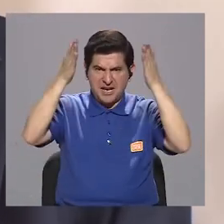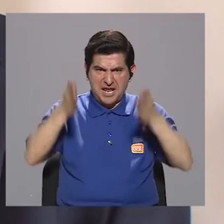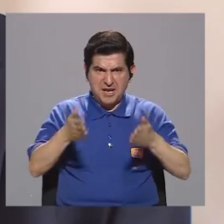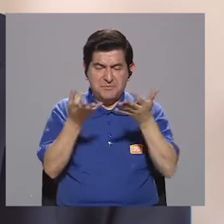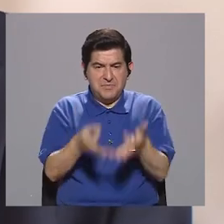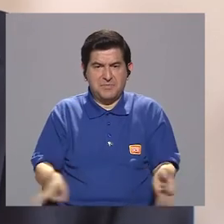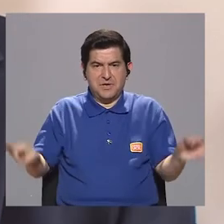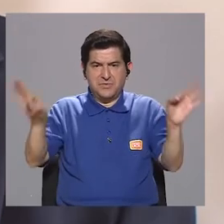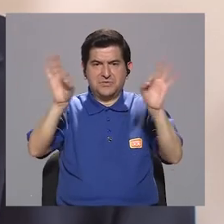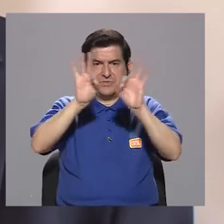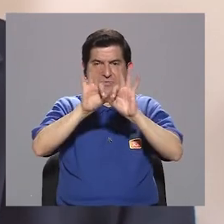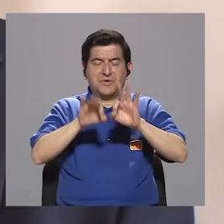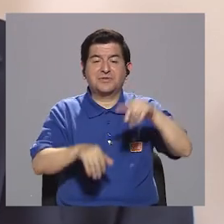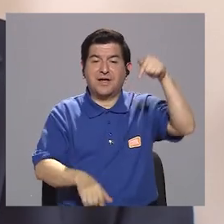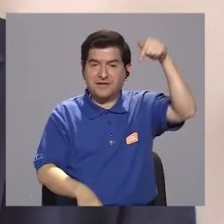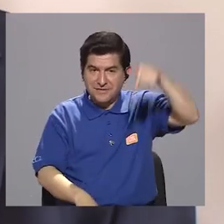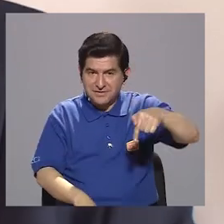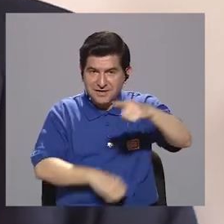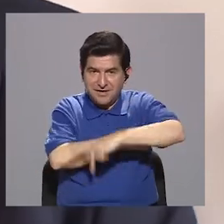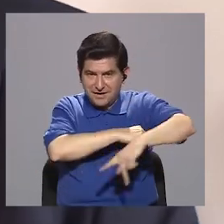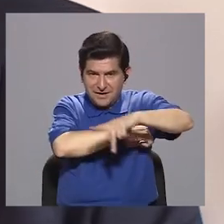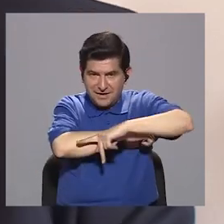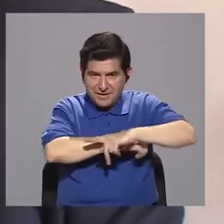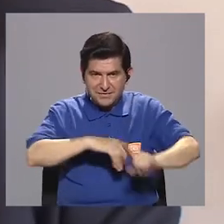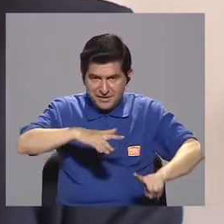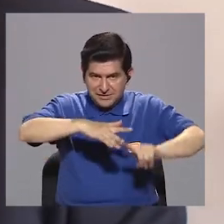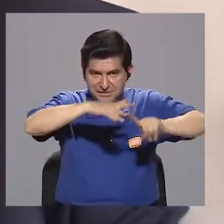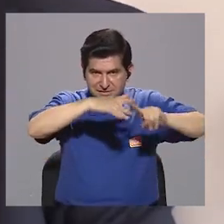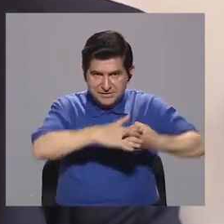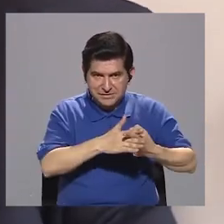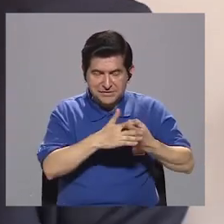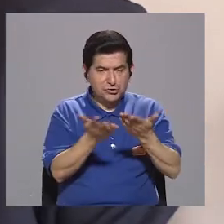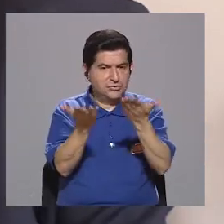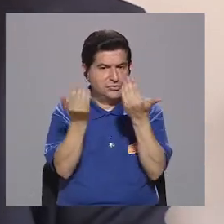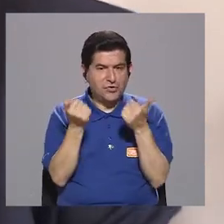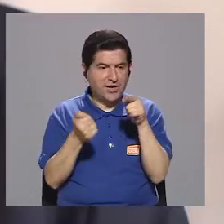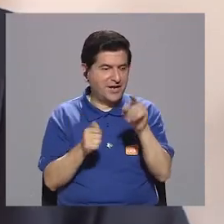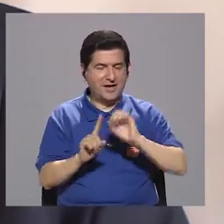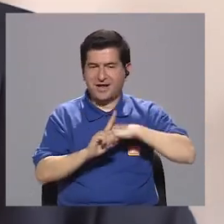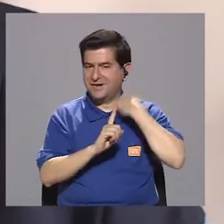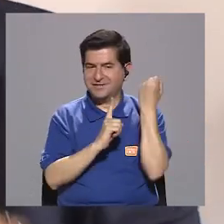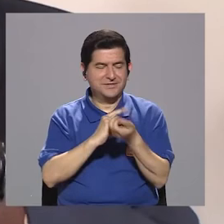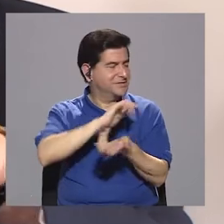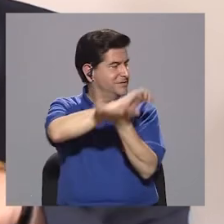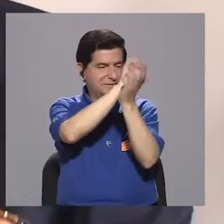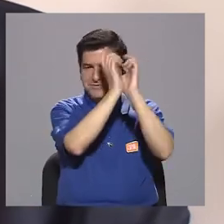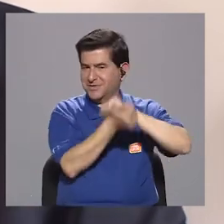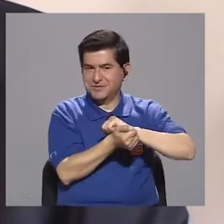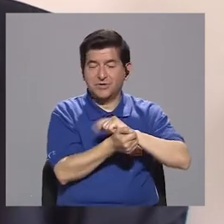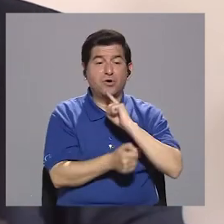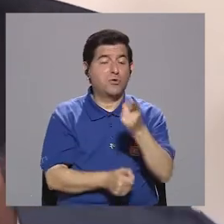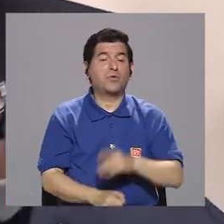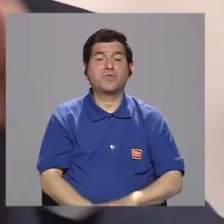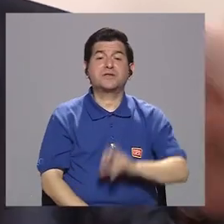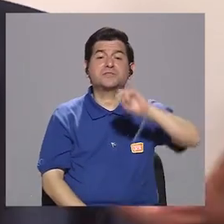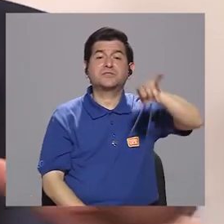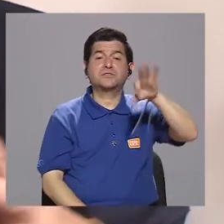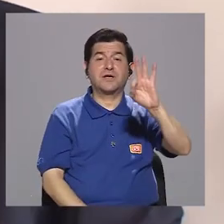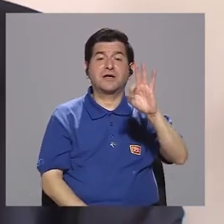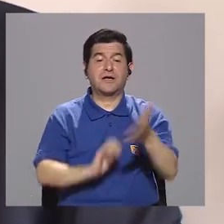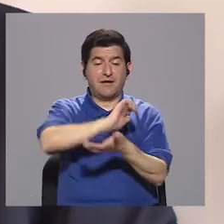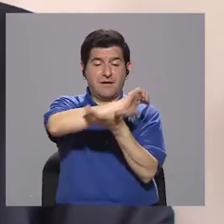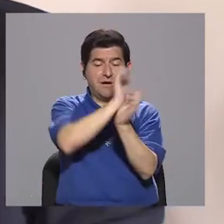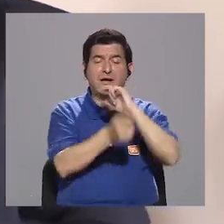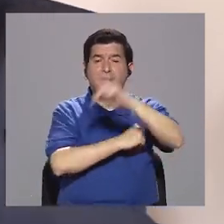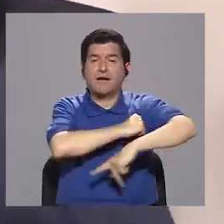sector importante del país, ¿verdad? Que no quería que se produjeran esas reformas que, como dice José Francisco, cambiaron